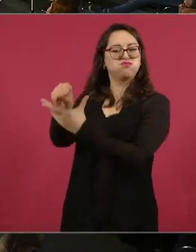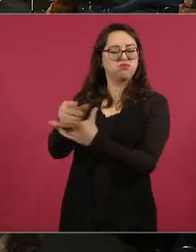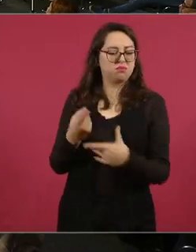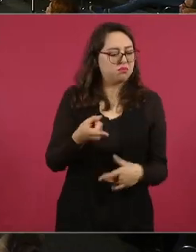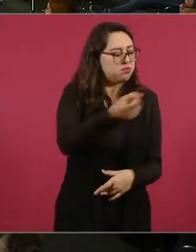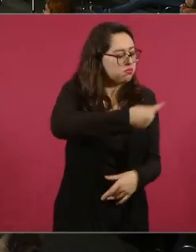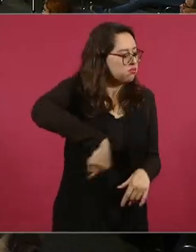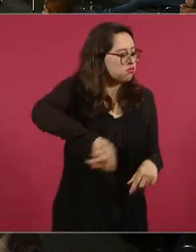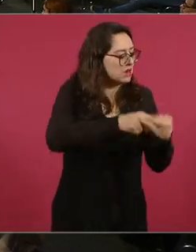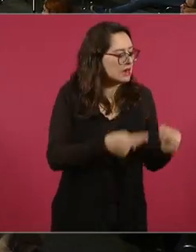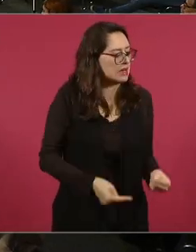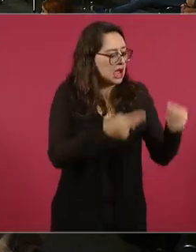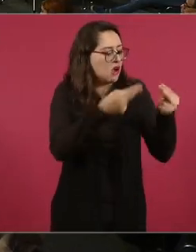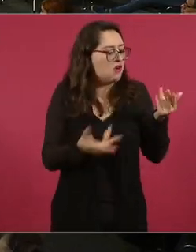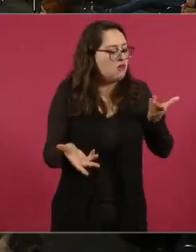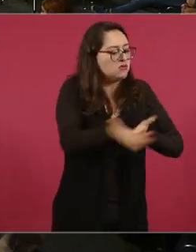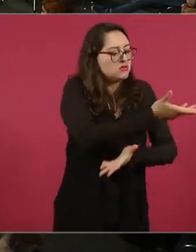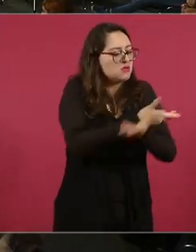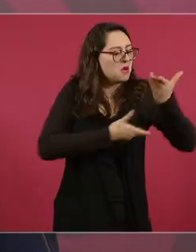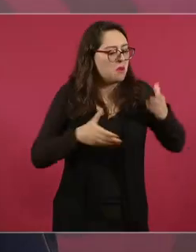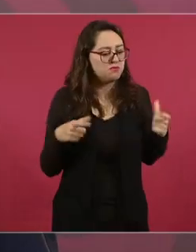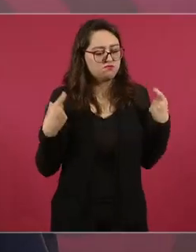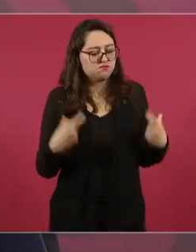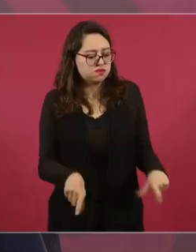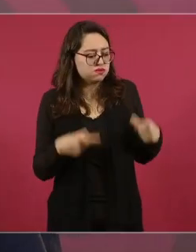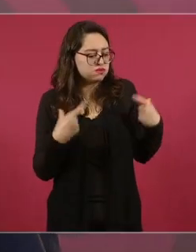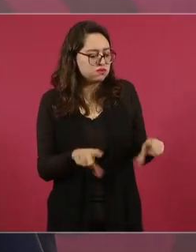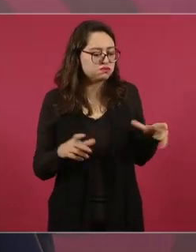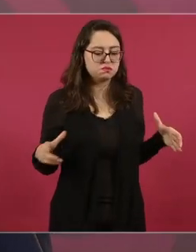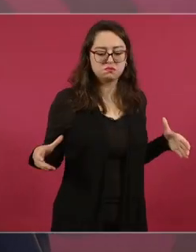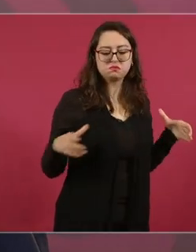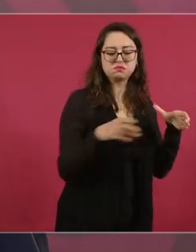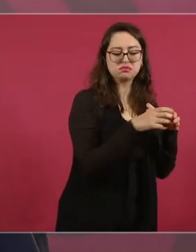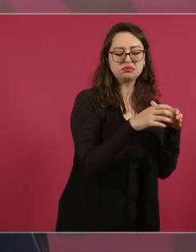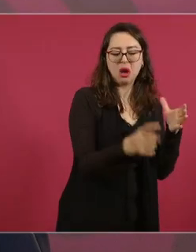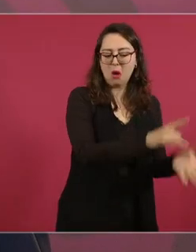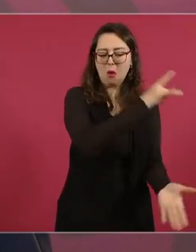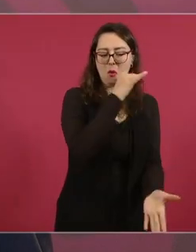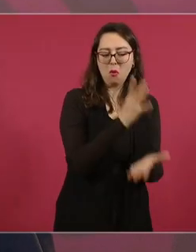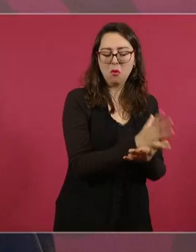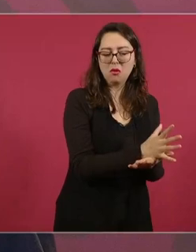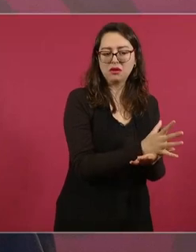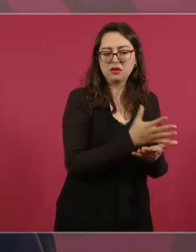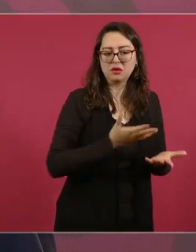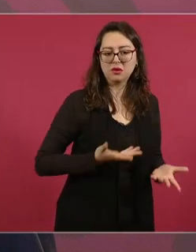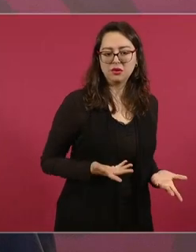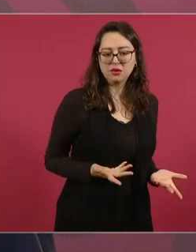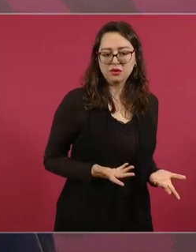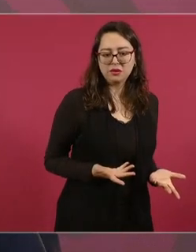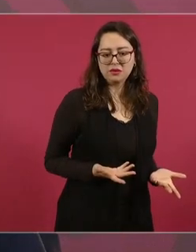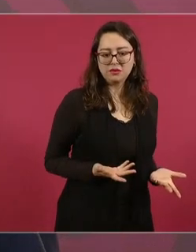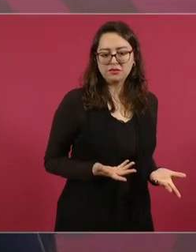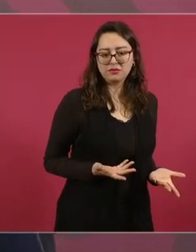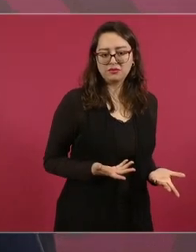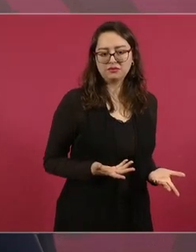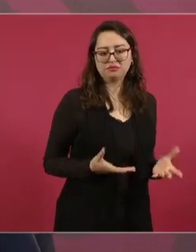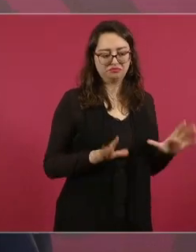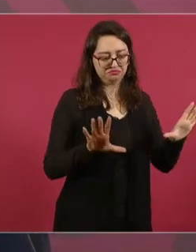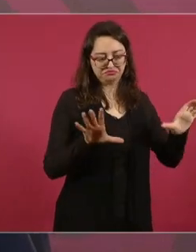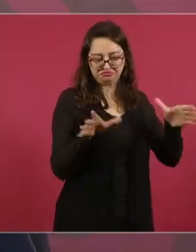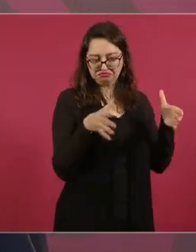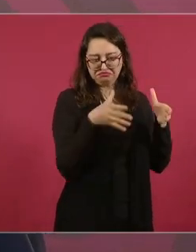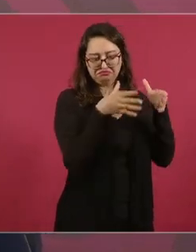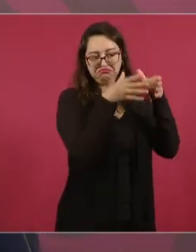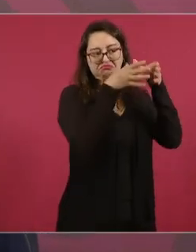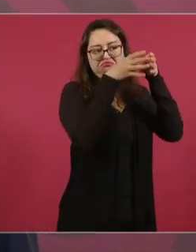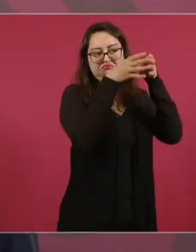eran las élites, la oligarquía, la que